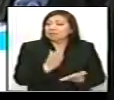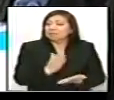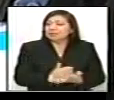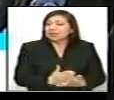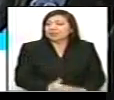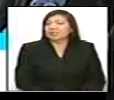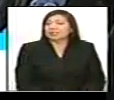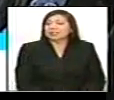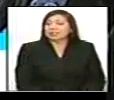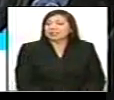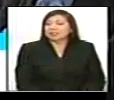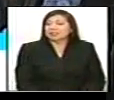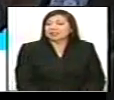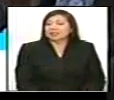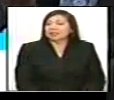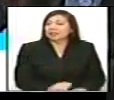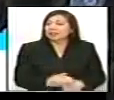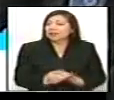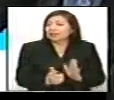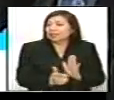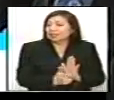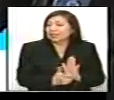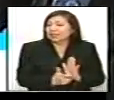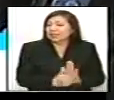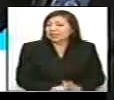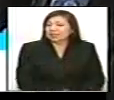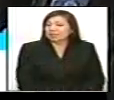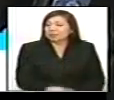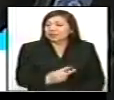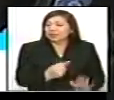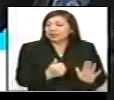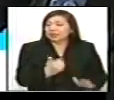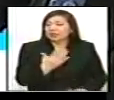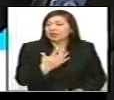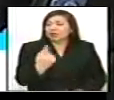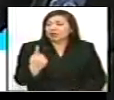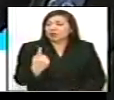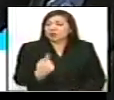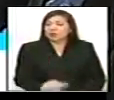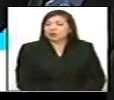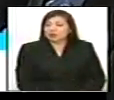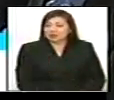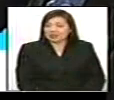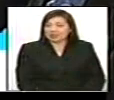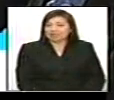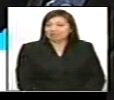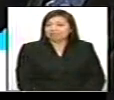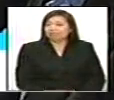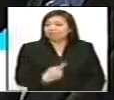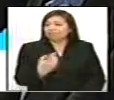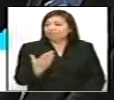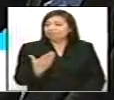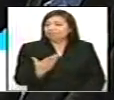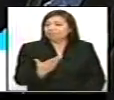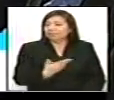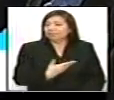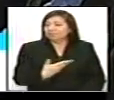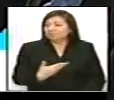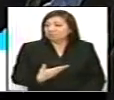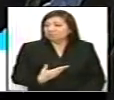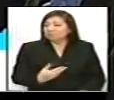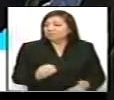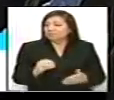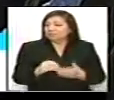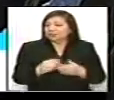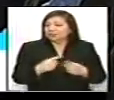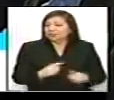parcelada a través de una ley de la 27651, si no me equivoco. Únicamente guardamos, o sea, compilamos